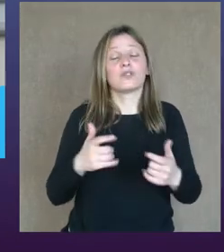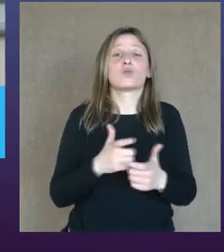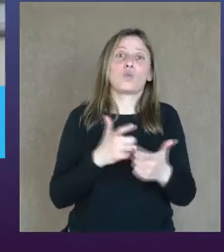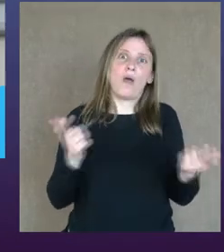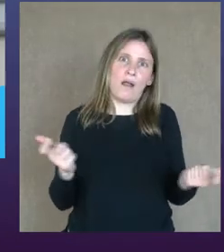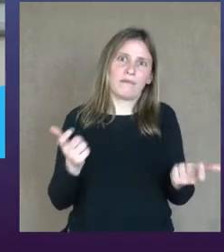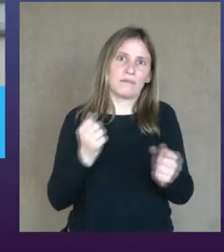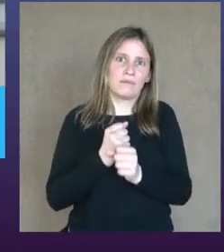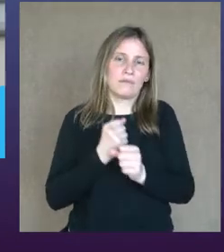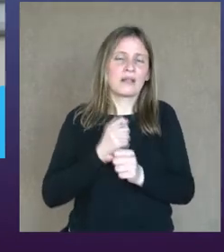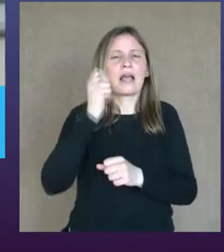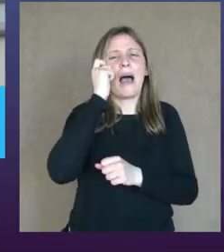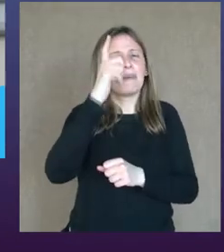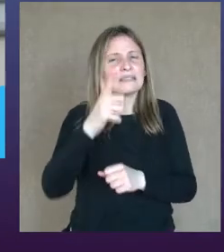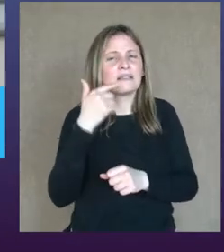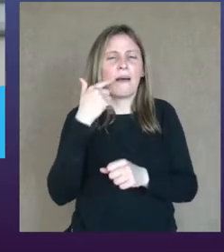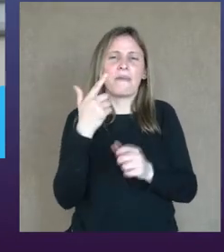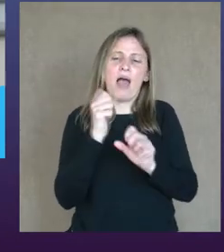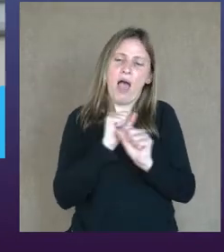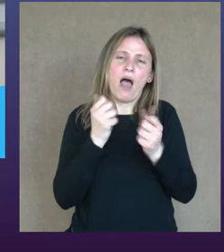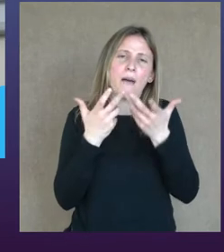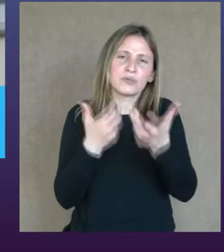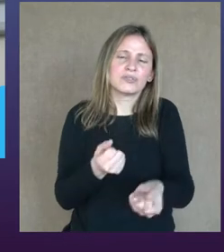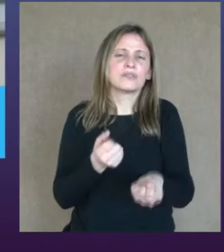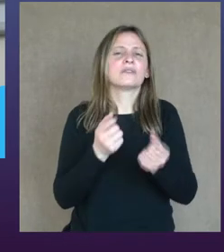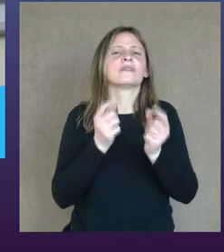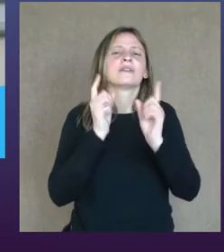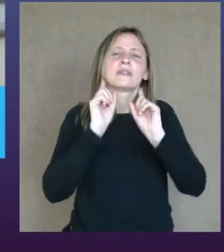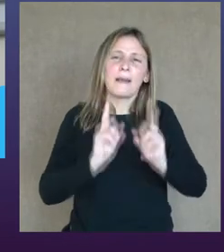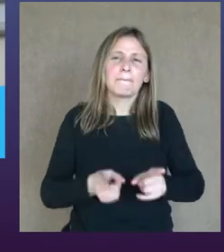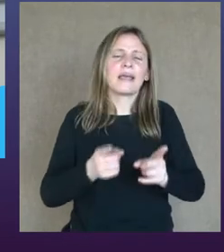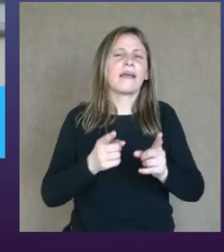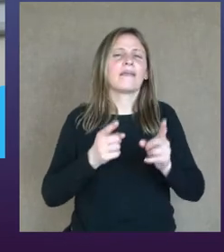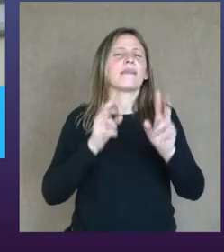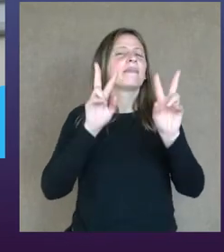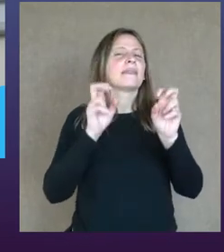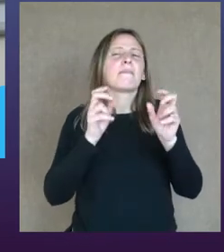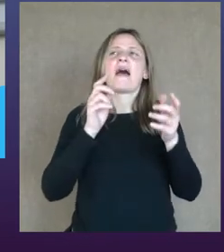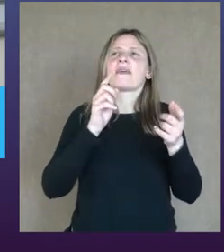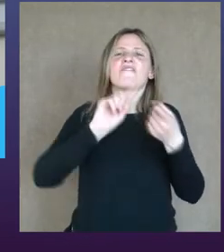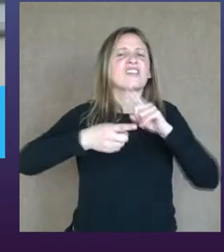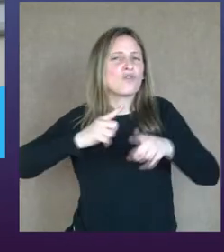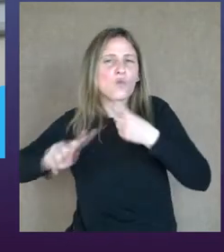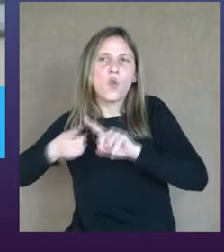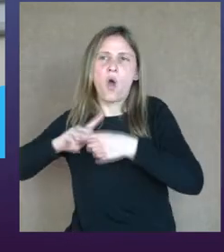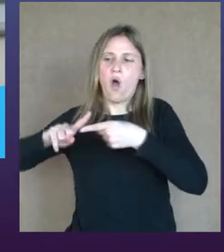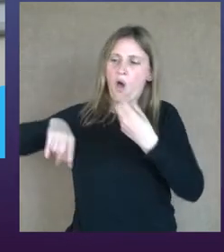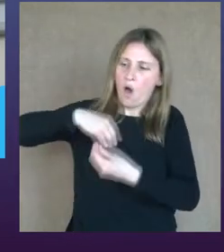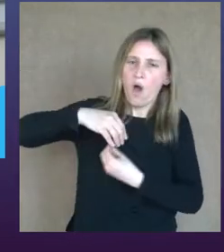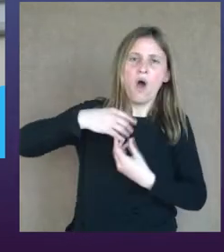tener mucha capacidad de sostener también el tema de los vínculos profesionales, ¿no? Porque nosotros...